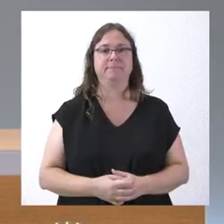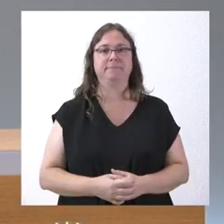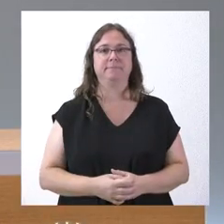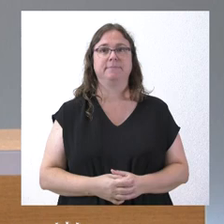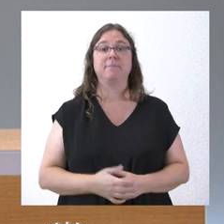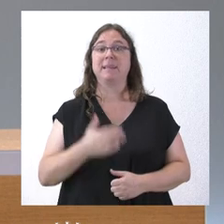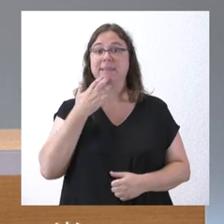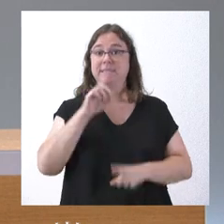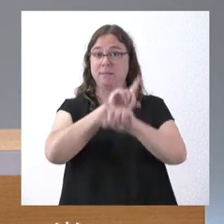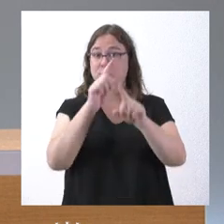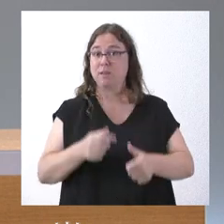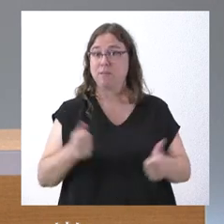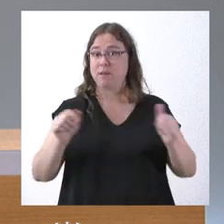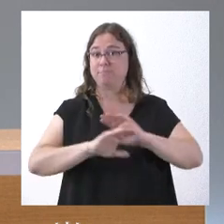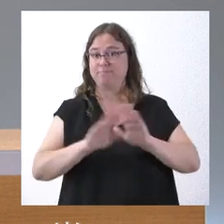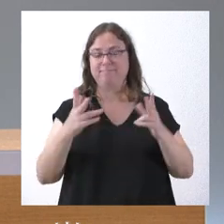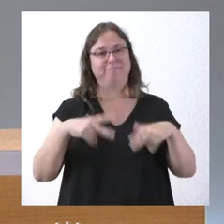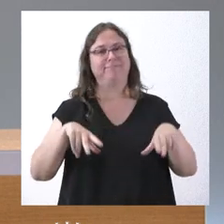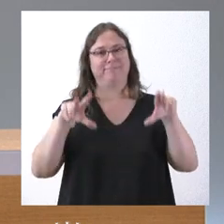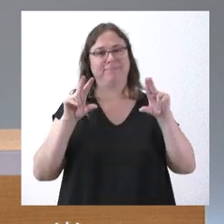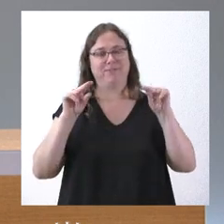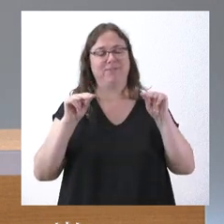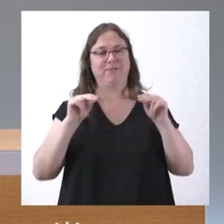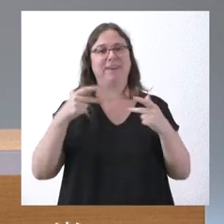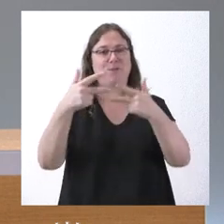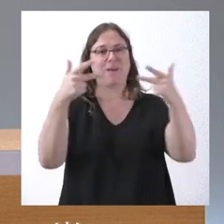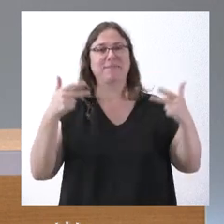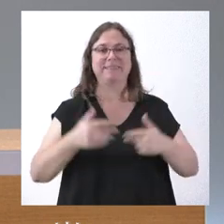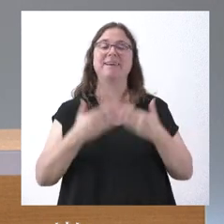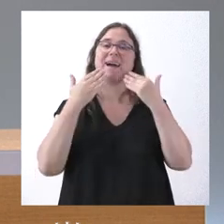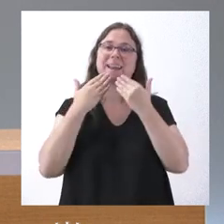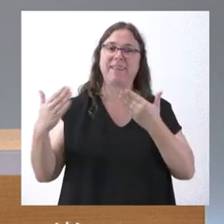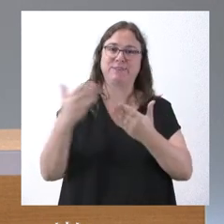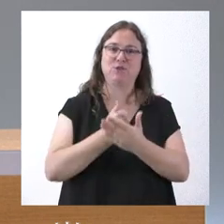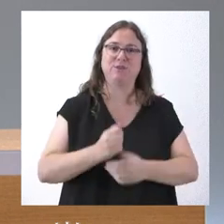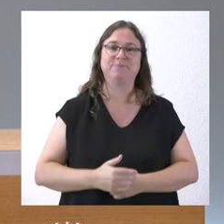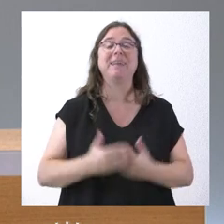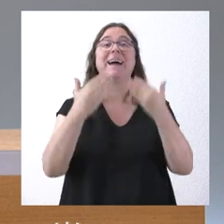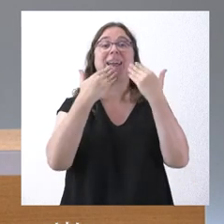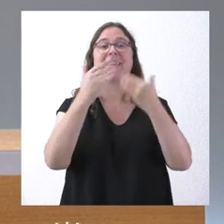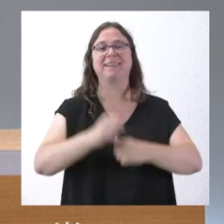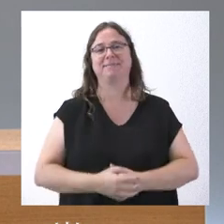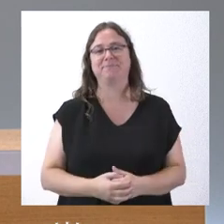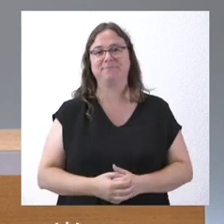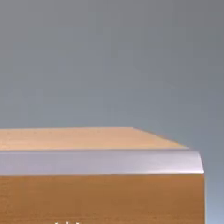Pues si no hay más preguntas en la sala, terminamos aquí la rueda de prensa. Gracias a todos. Pues gracias.